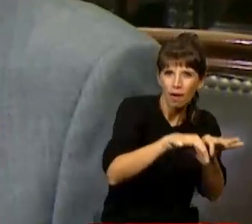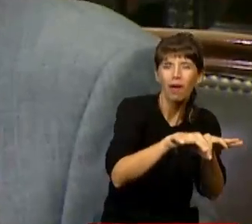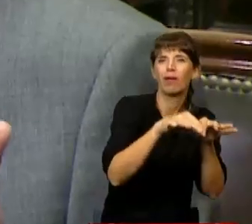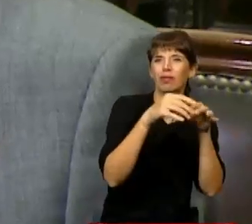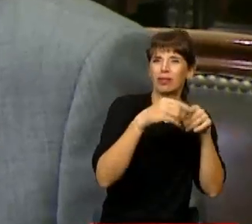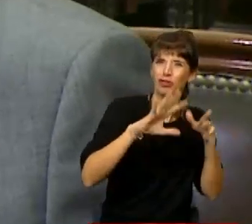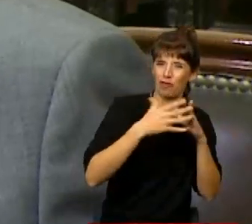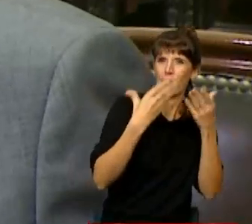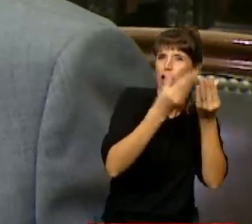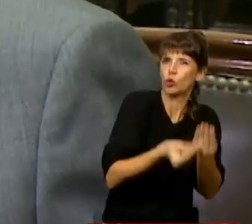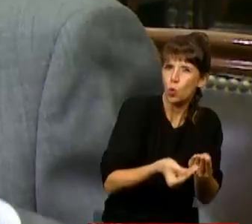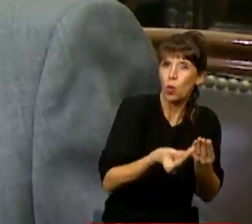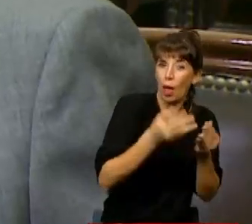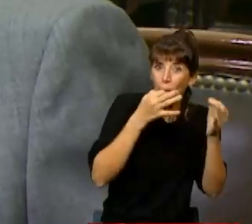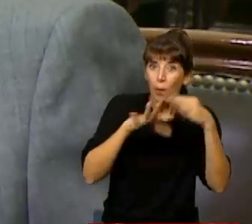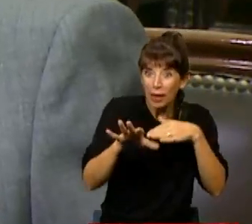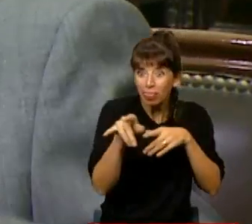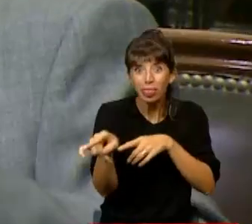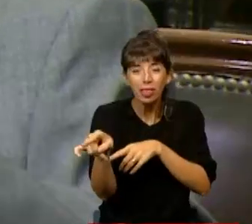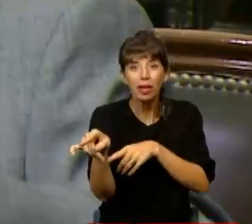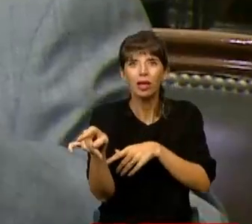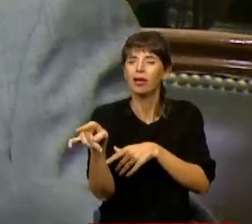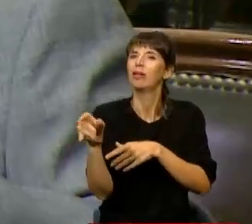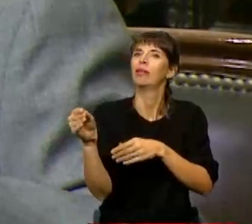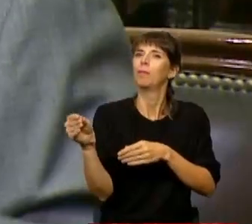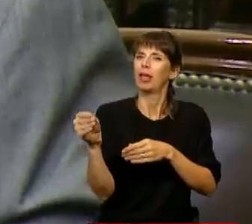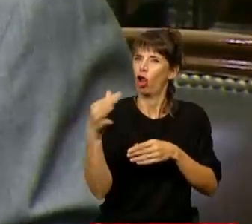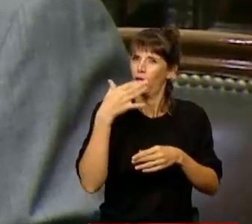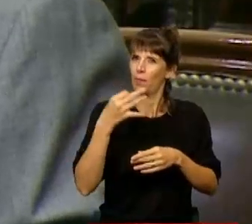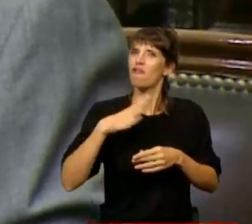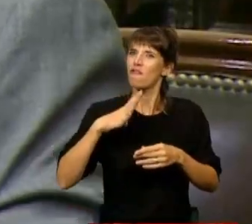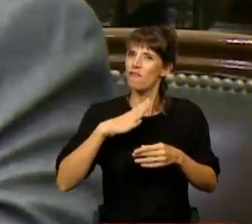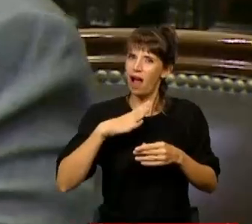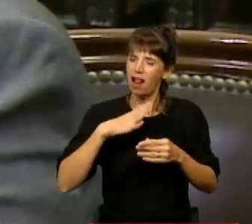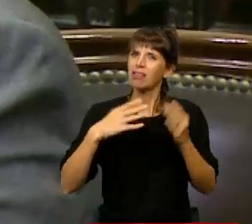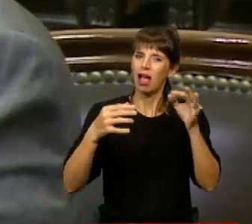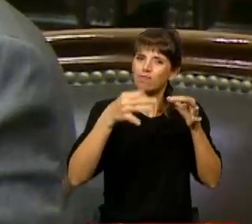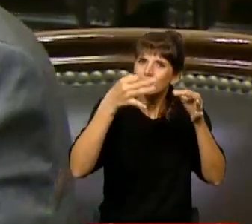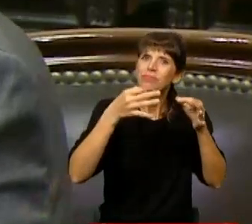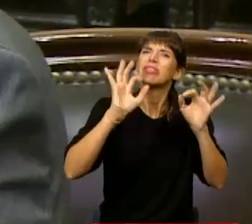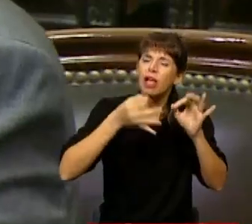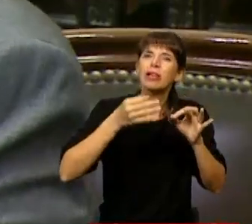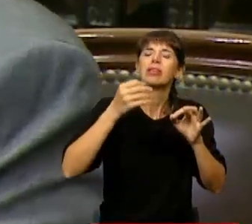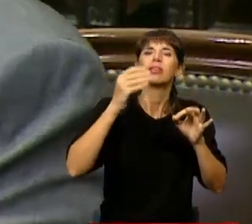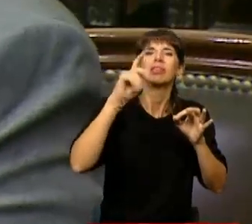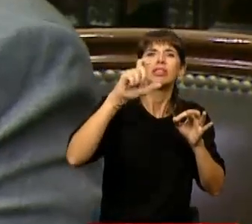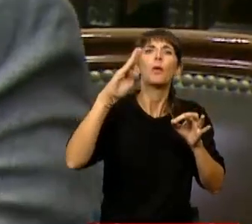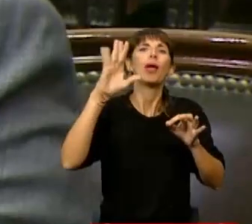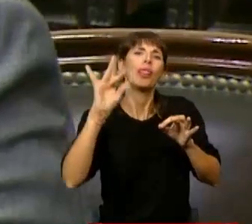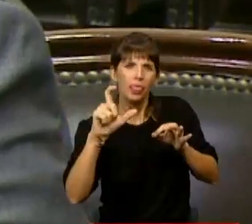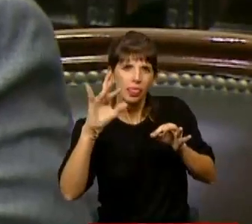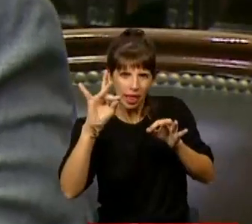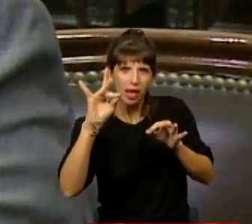señor presidente, un producto que por otra parte no puede saber cómo está, cuánto tiene de CBD, que es lo que